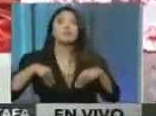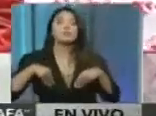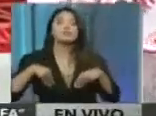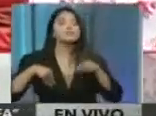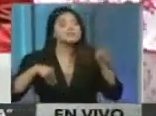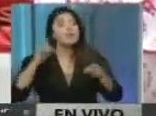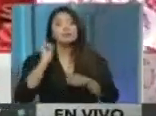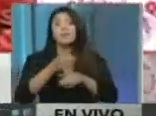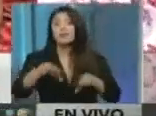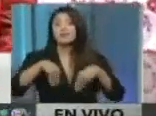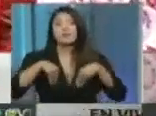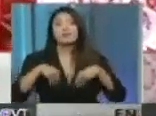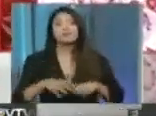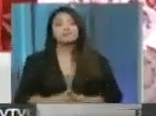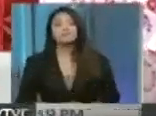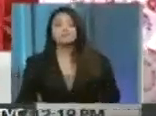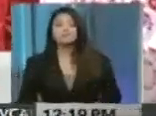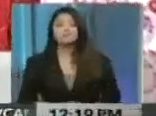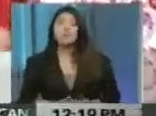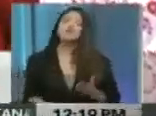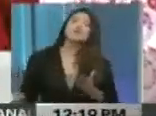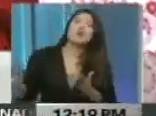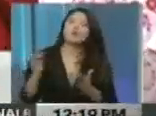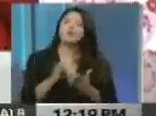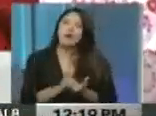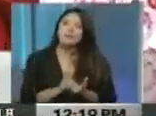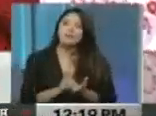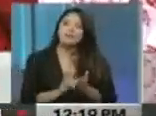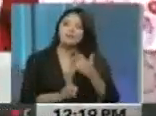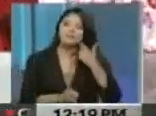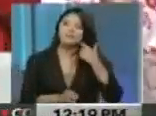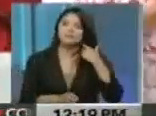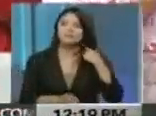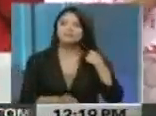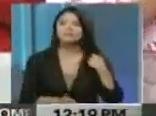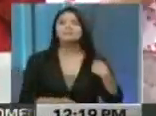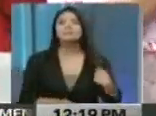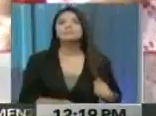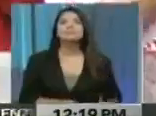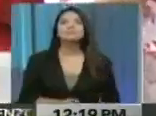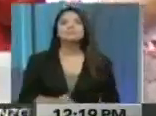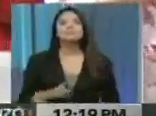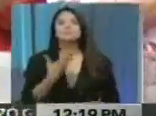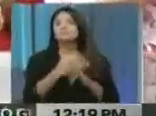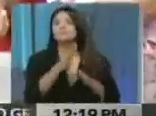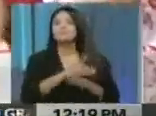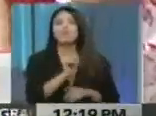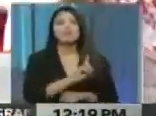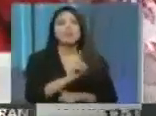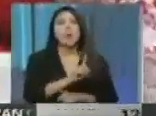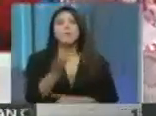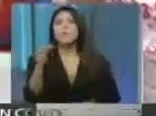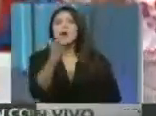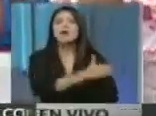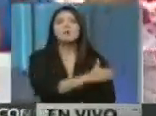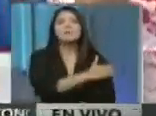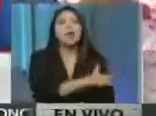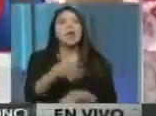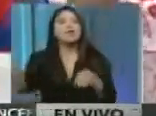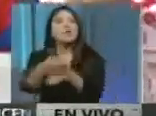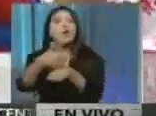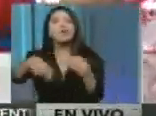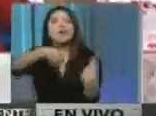responsabilidad. Y volvemos a ratificar, no nos calamos más escuálidos en el